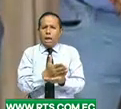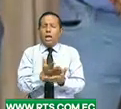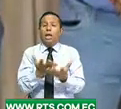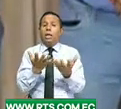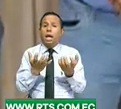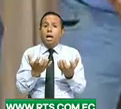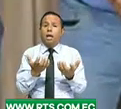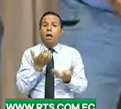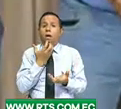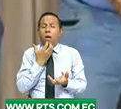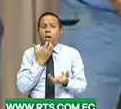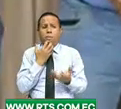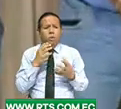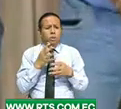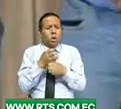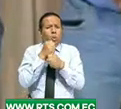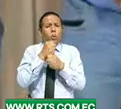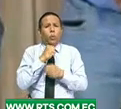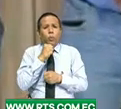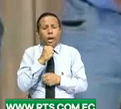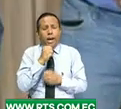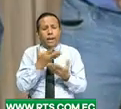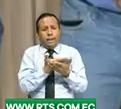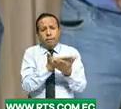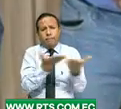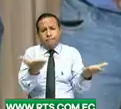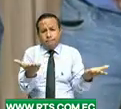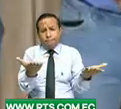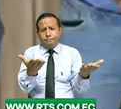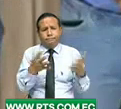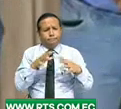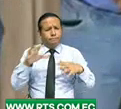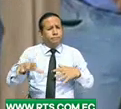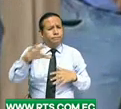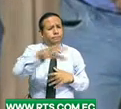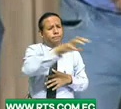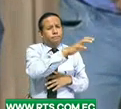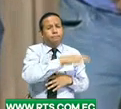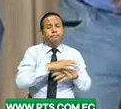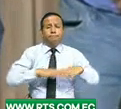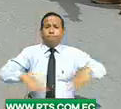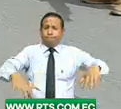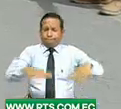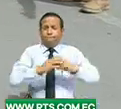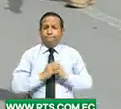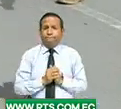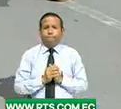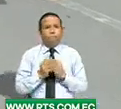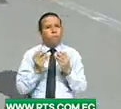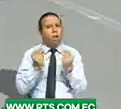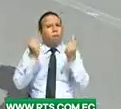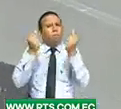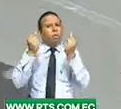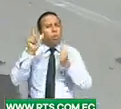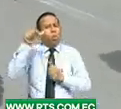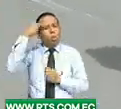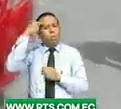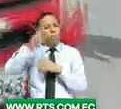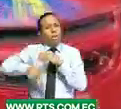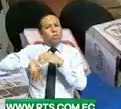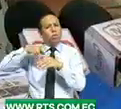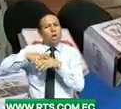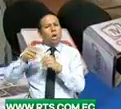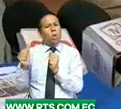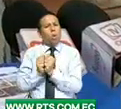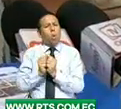violentas y de los niveles de inseguridad que se han presentado en los diversos sectores de esta jurisdicción. Inmediatamente el gobierno nacional a través